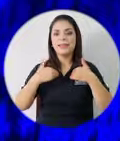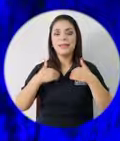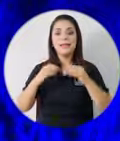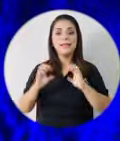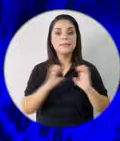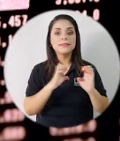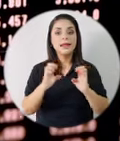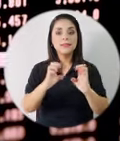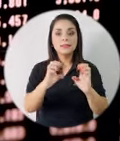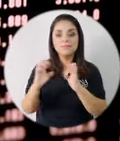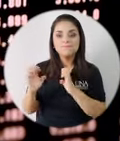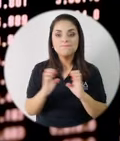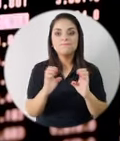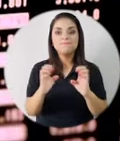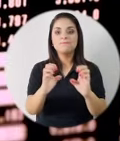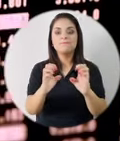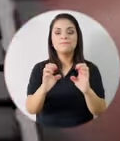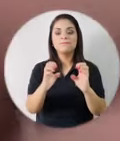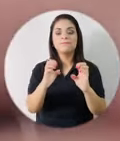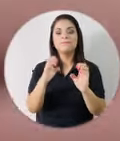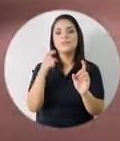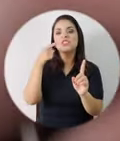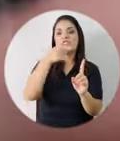interno, generar estrategias